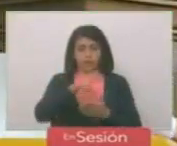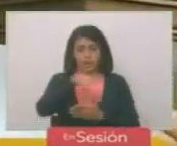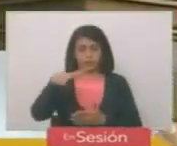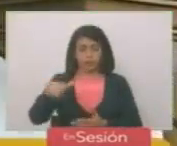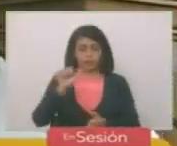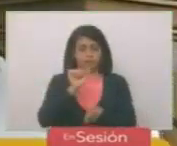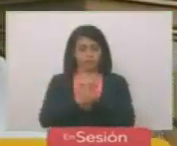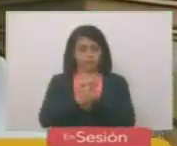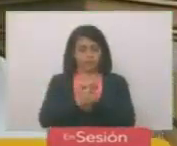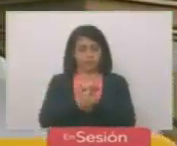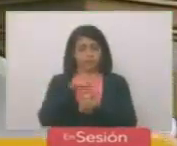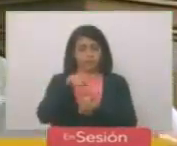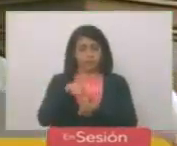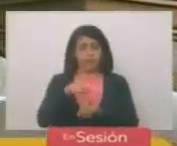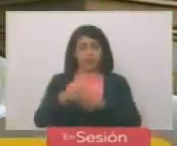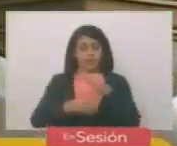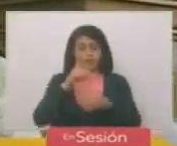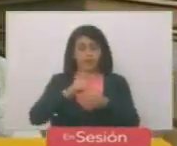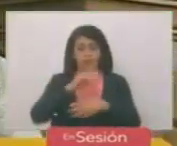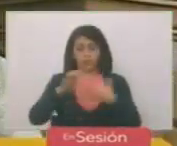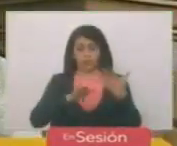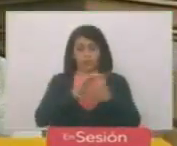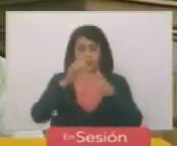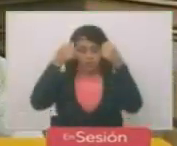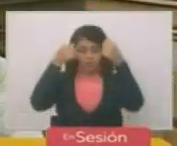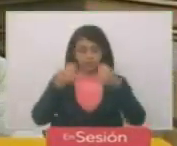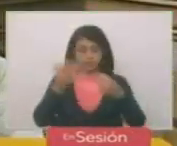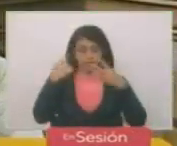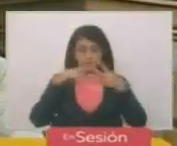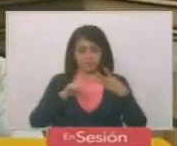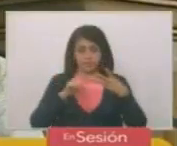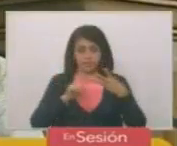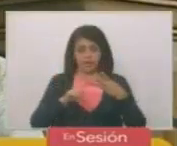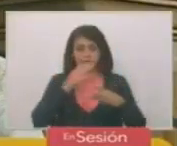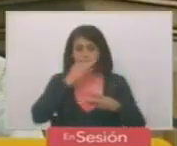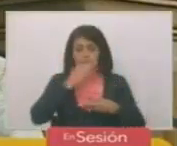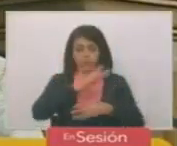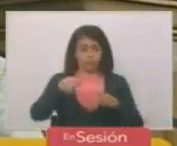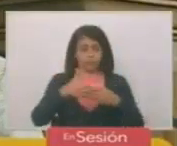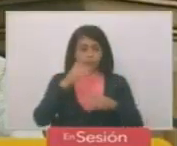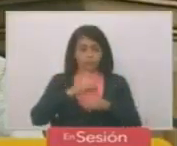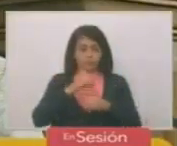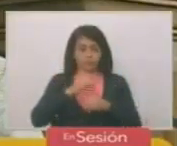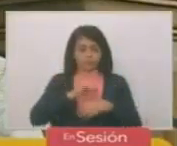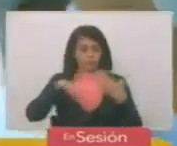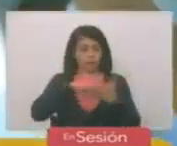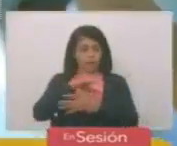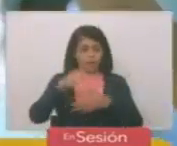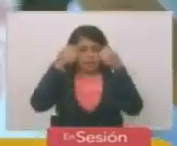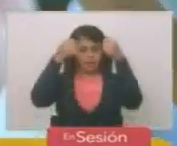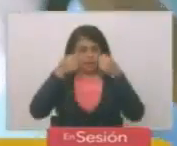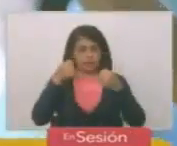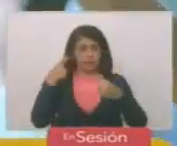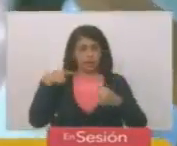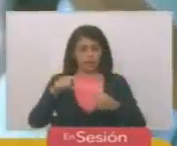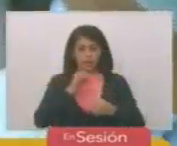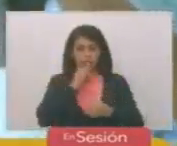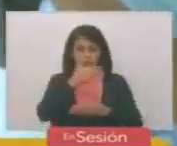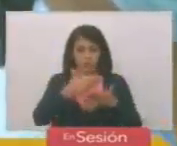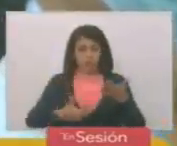en relación al registro de antecedentes penales. 3. Asegurar que el registro de antecedentes penales cuente con la